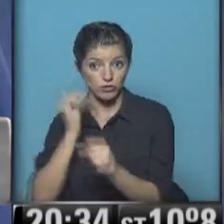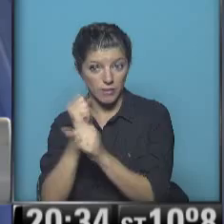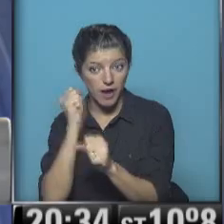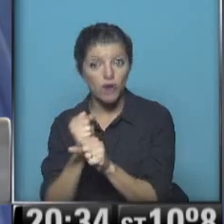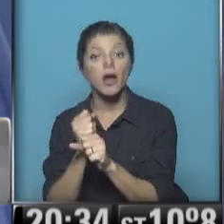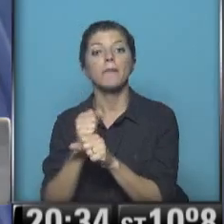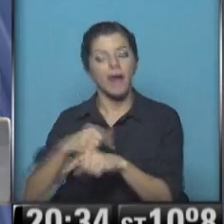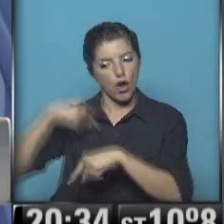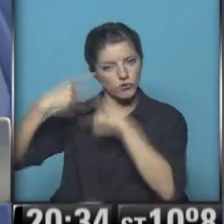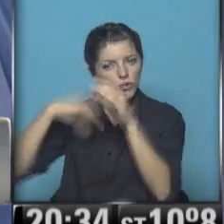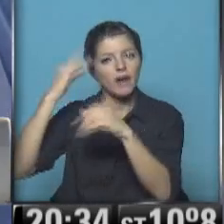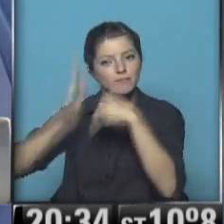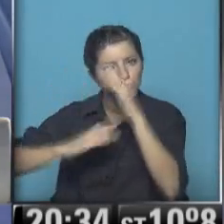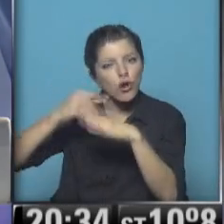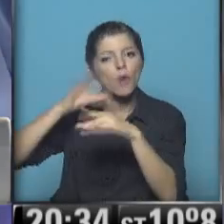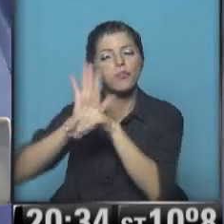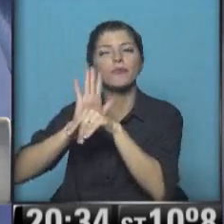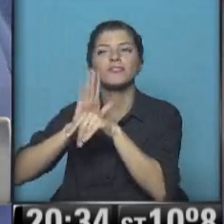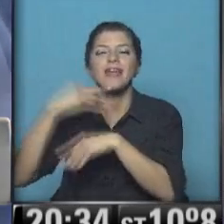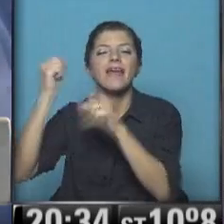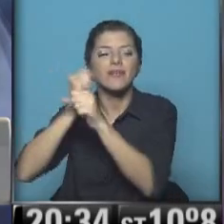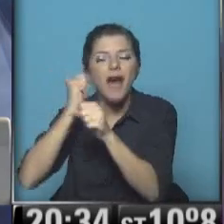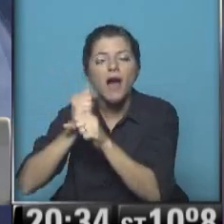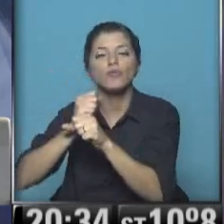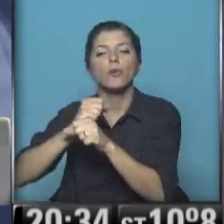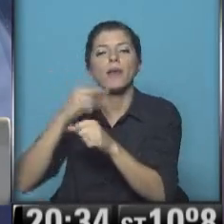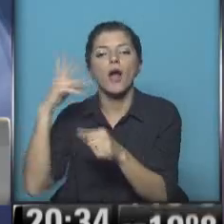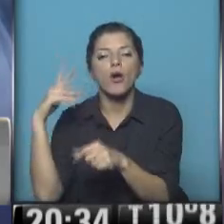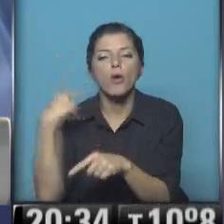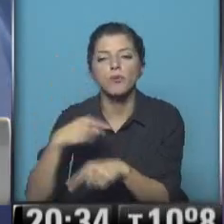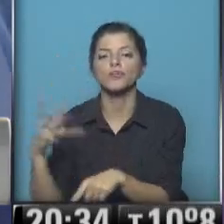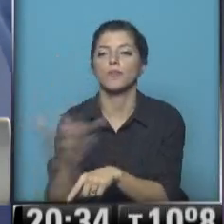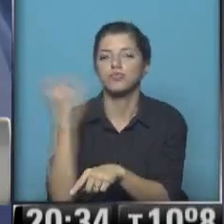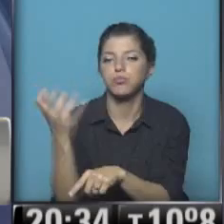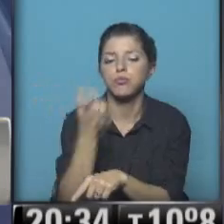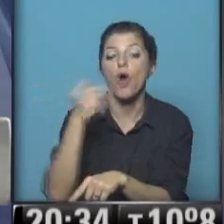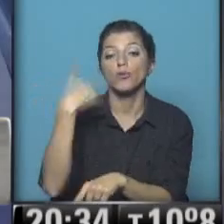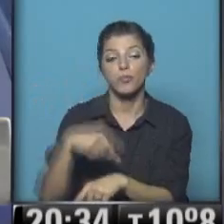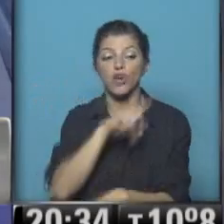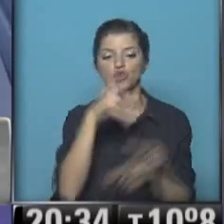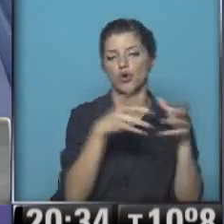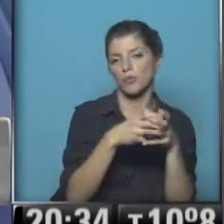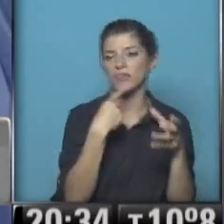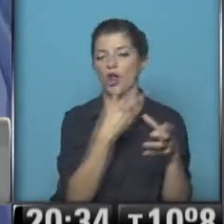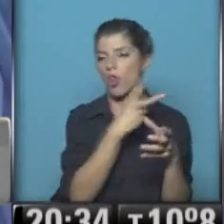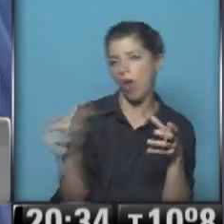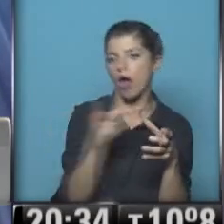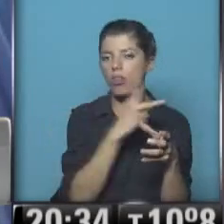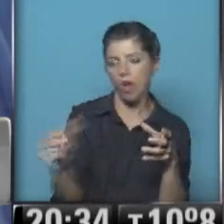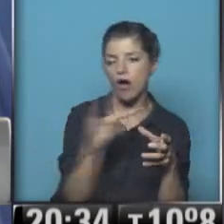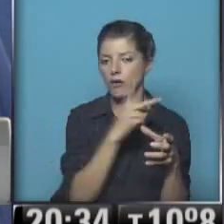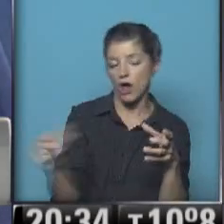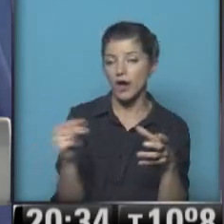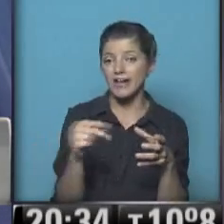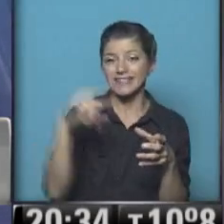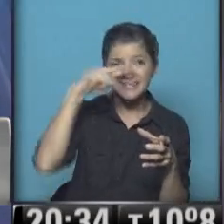esos nuevos ladrillos para arriba, que es la propuesta que otros que la negaron, que lanzaron diatriba por cientos